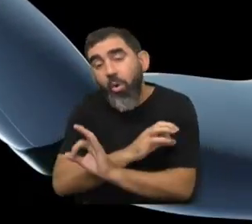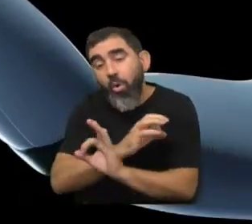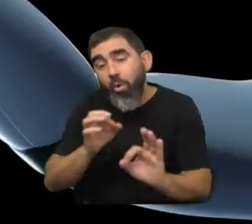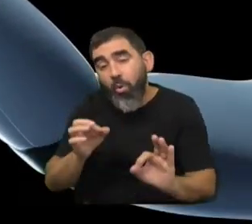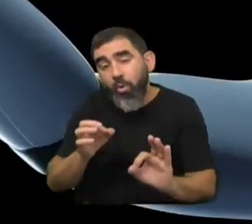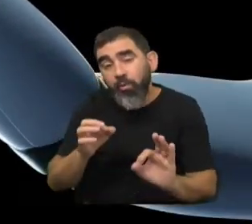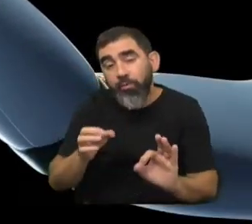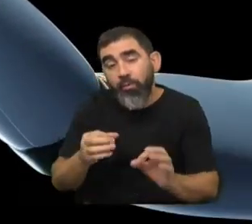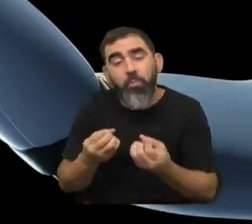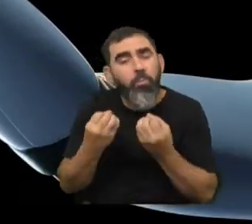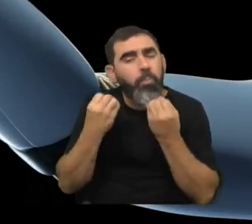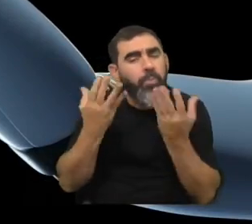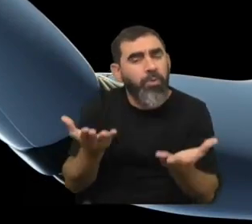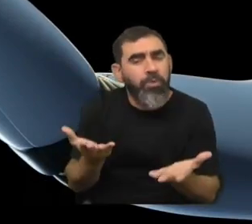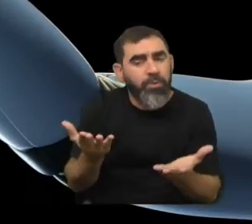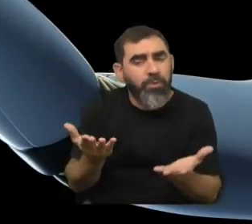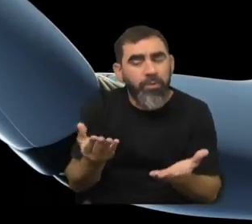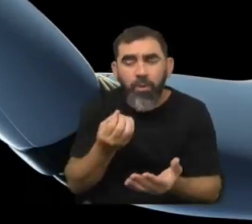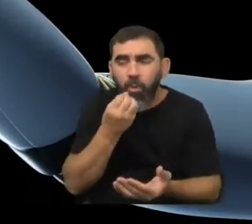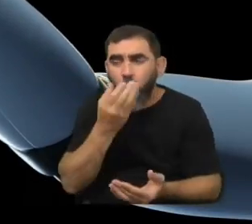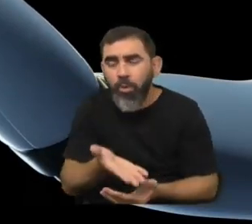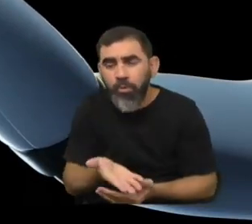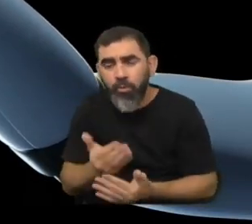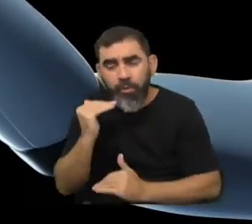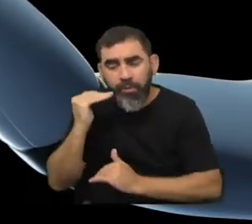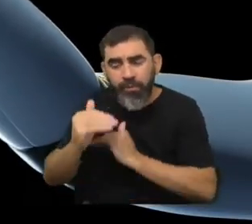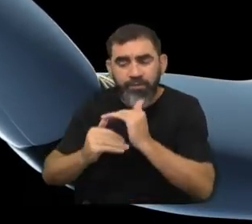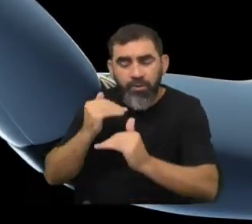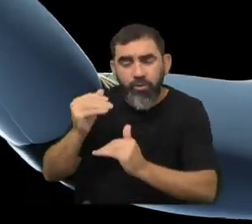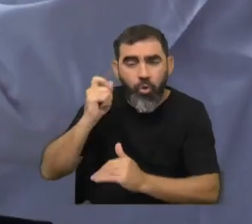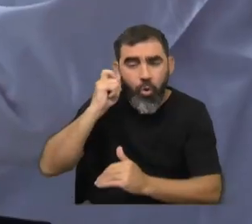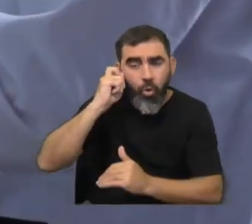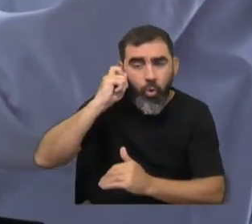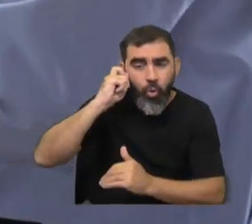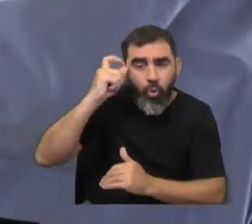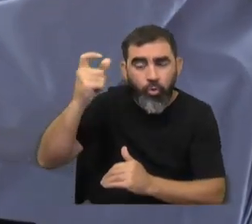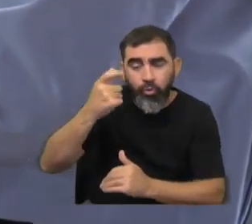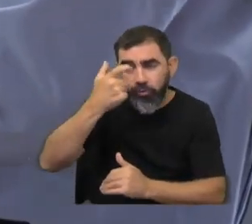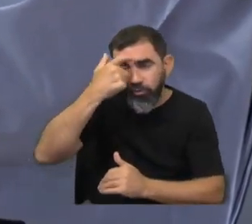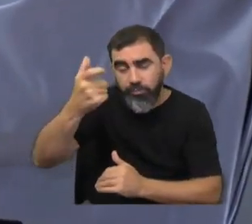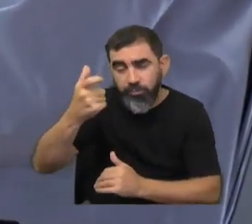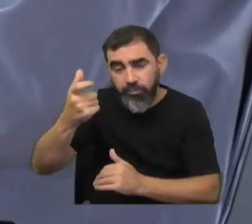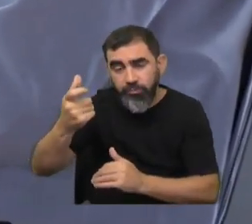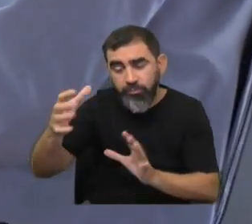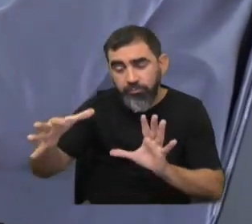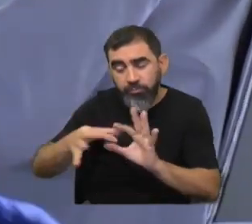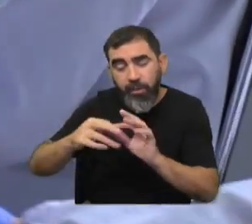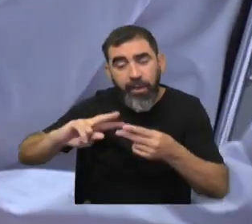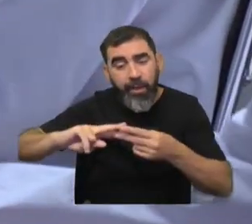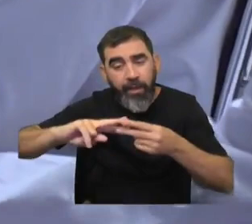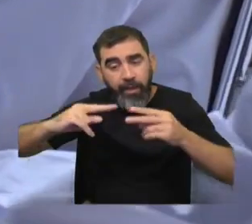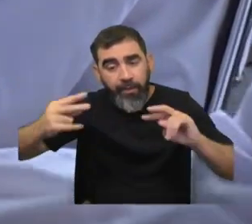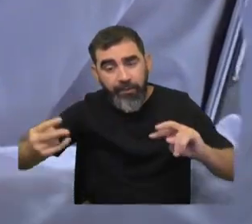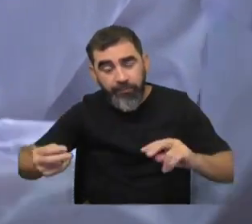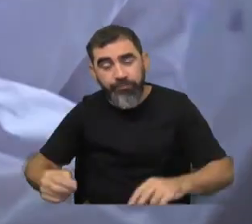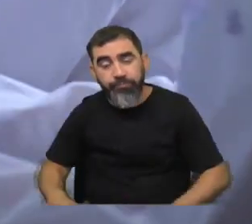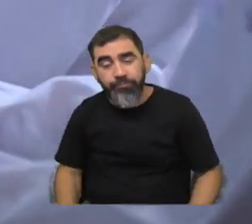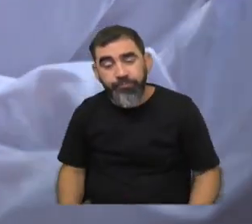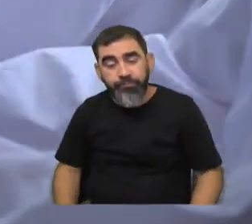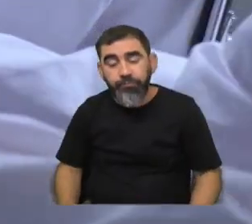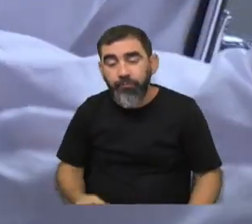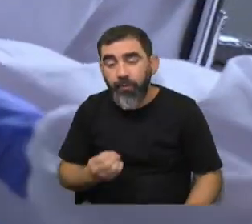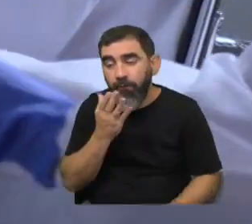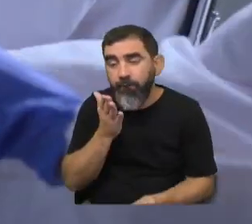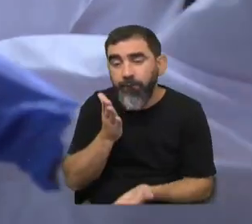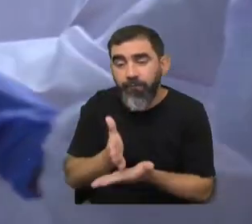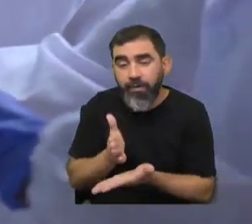bien por qué es pertinente el desarrollo del conocimiento científico vinculado a la genética. Sin duda de que los